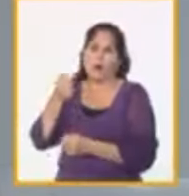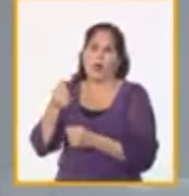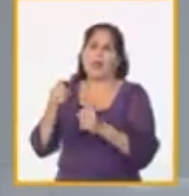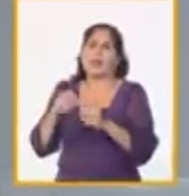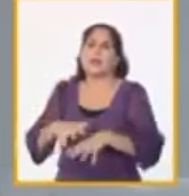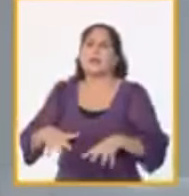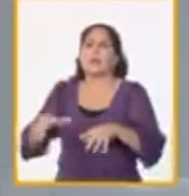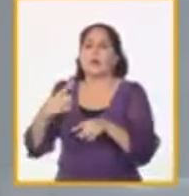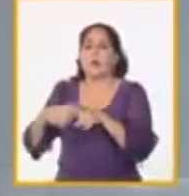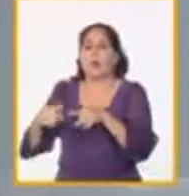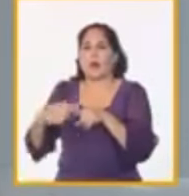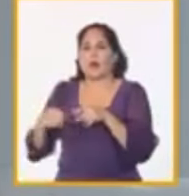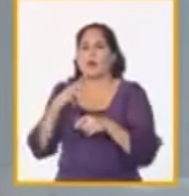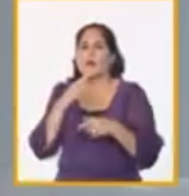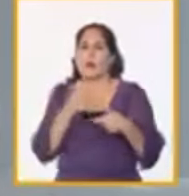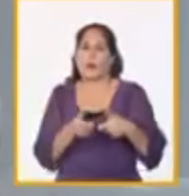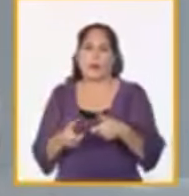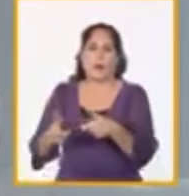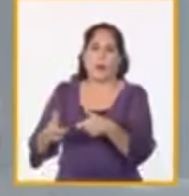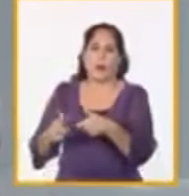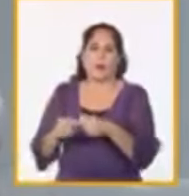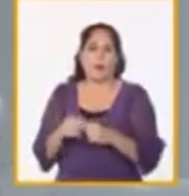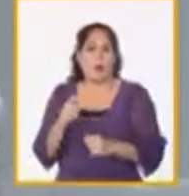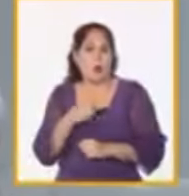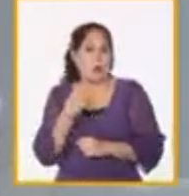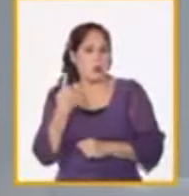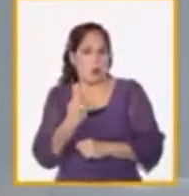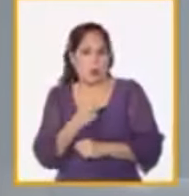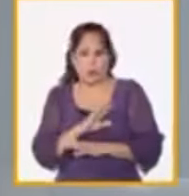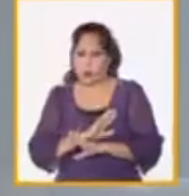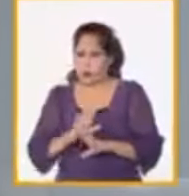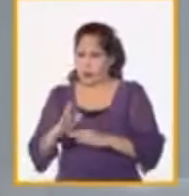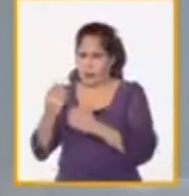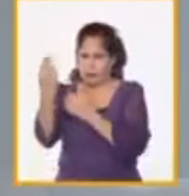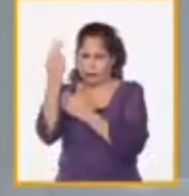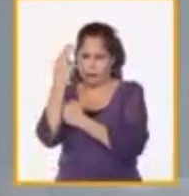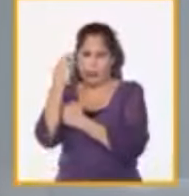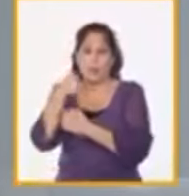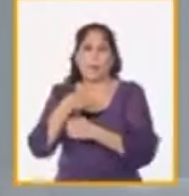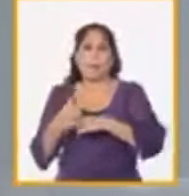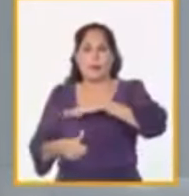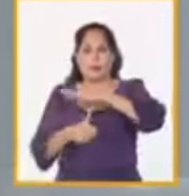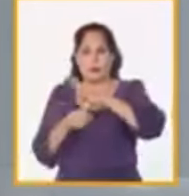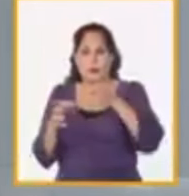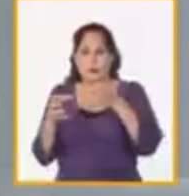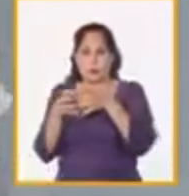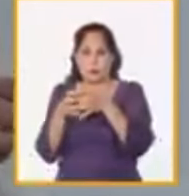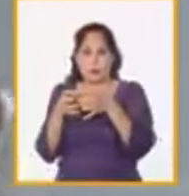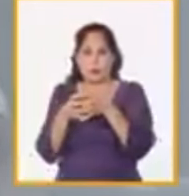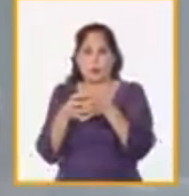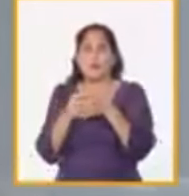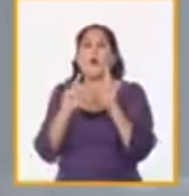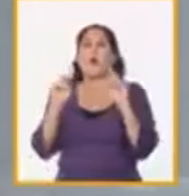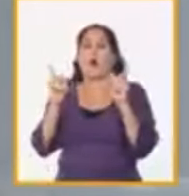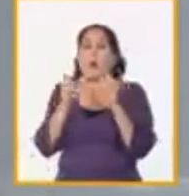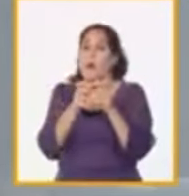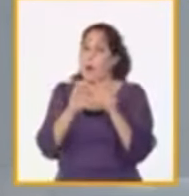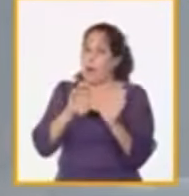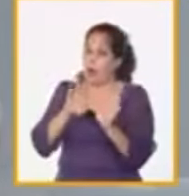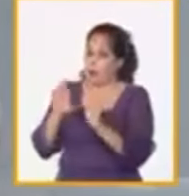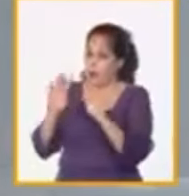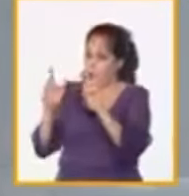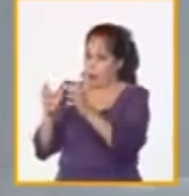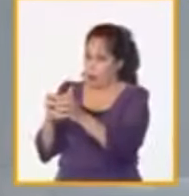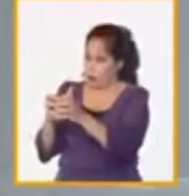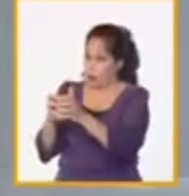trabajo de recursos hidráulicos. Nos dimos la tarea después con la presidenta de la comisión de dar una reunión con